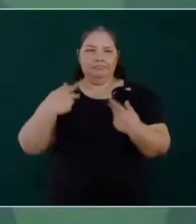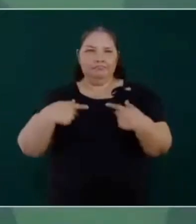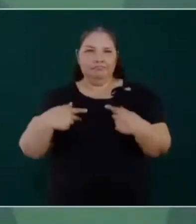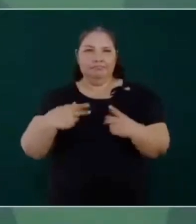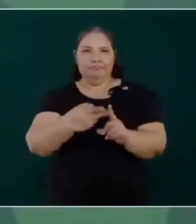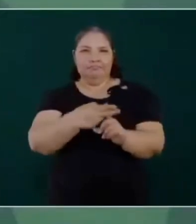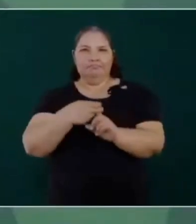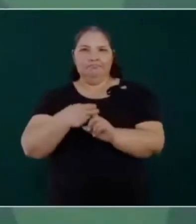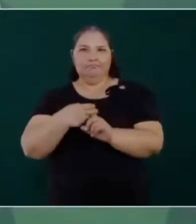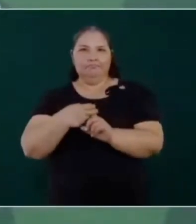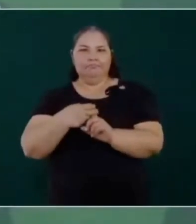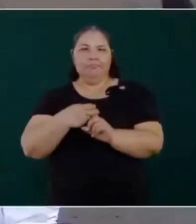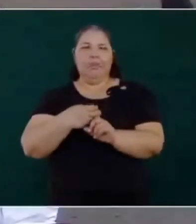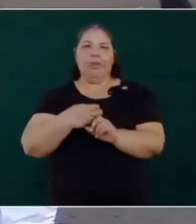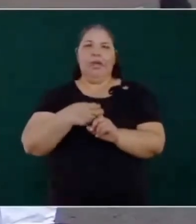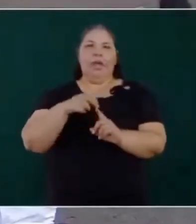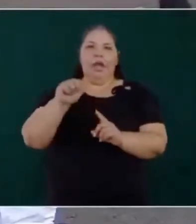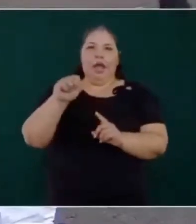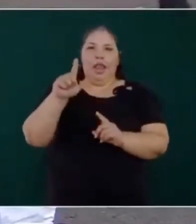de Alfredo Jara Elup.